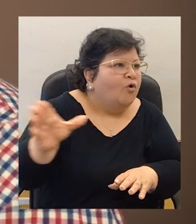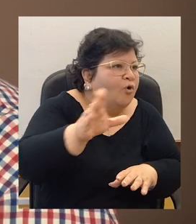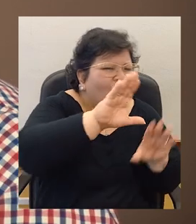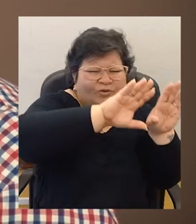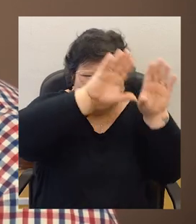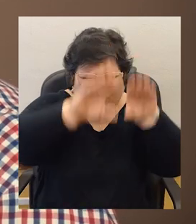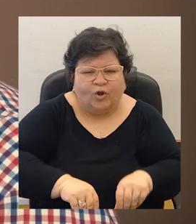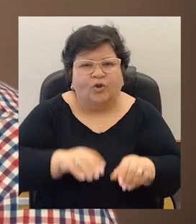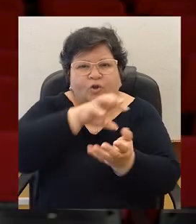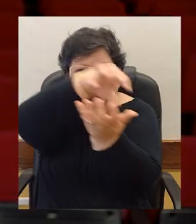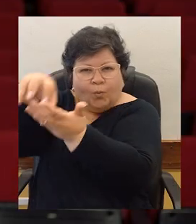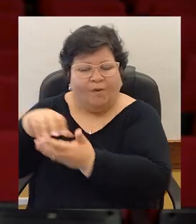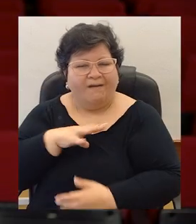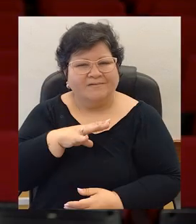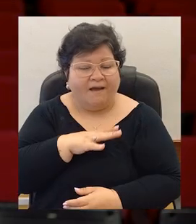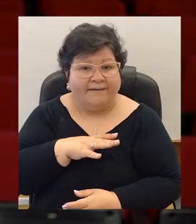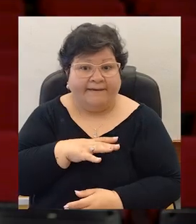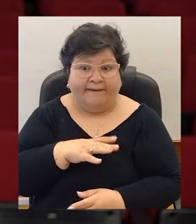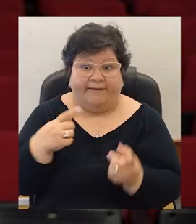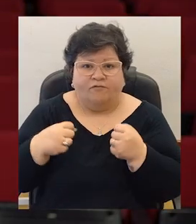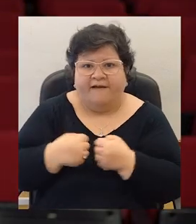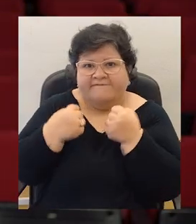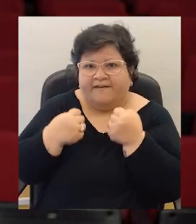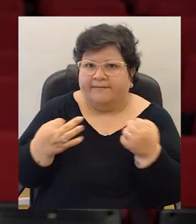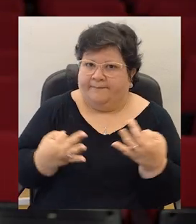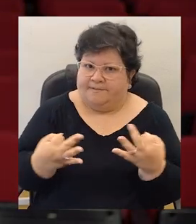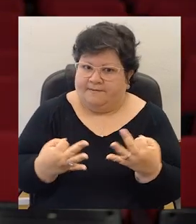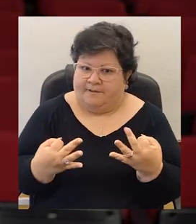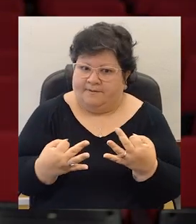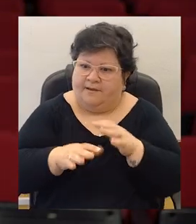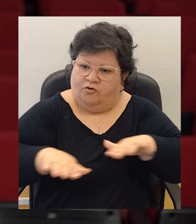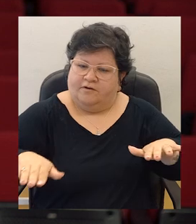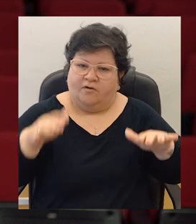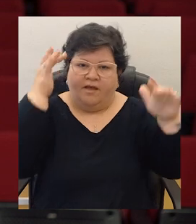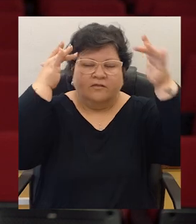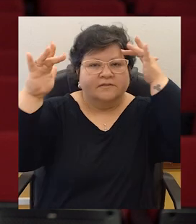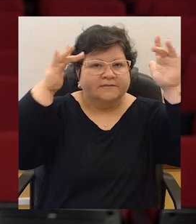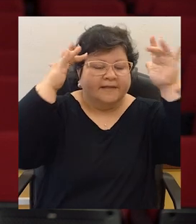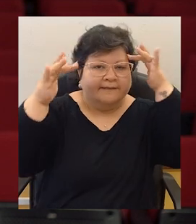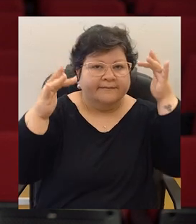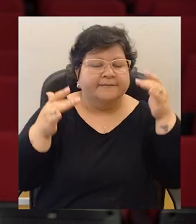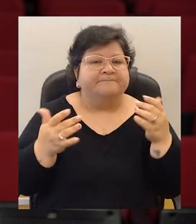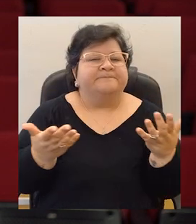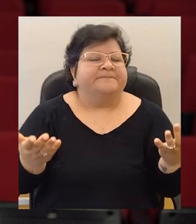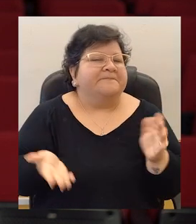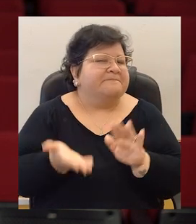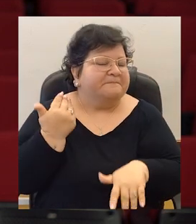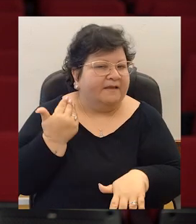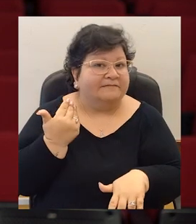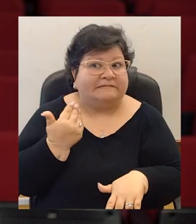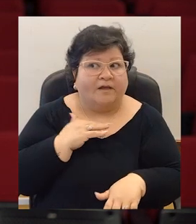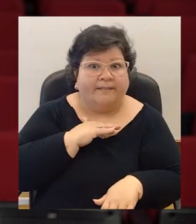los pueden afectar especialmente son más propensos a poder caer en